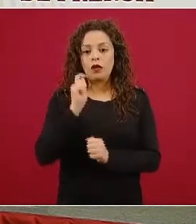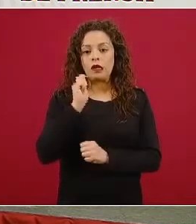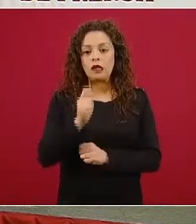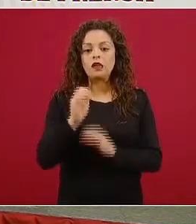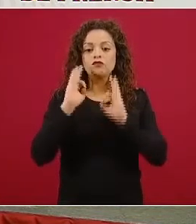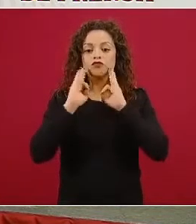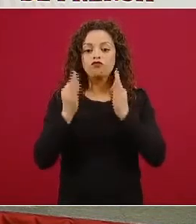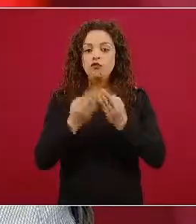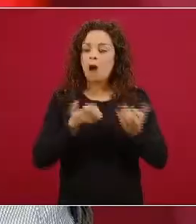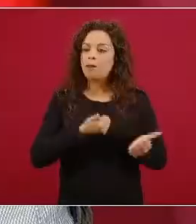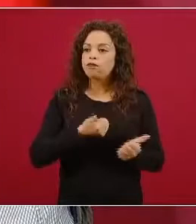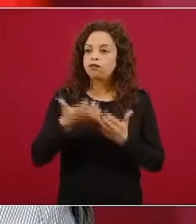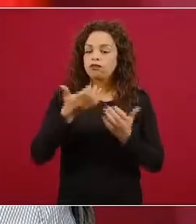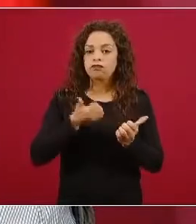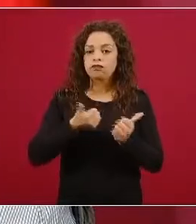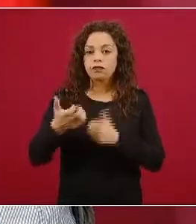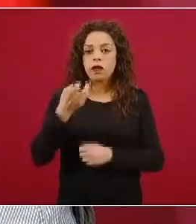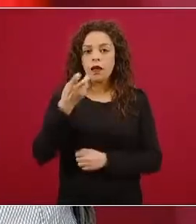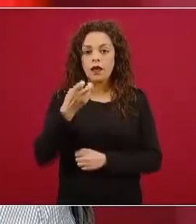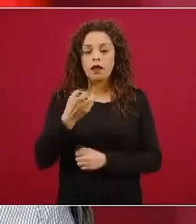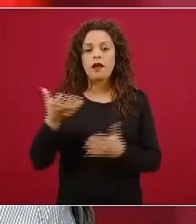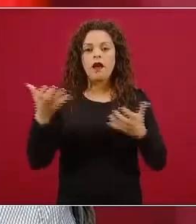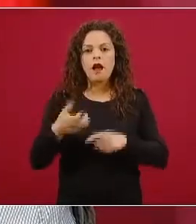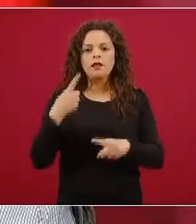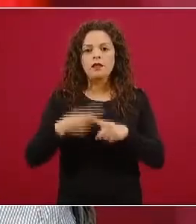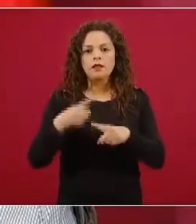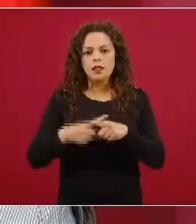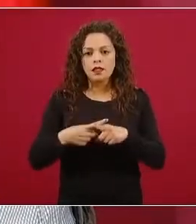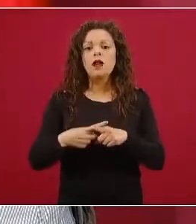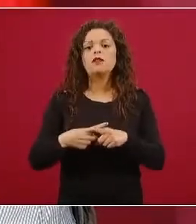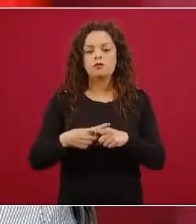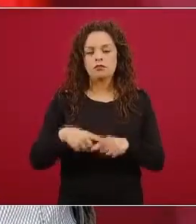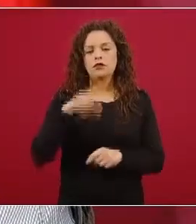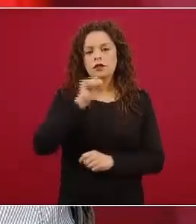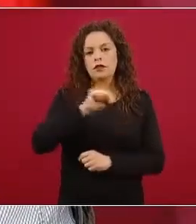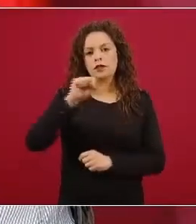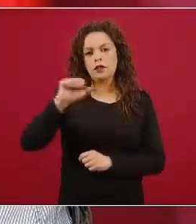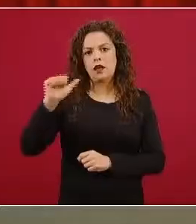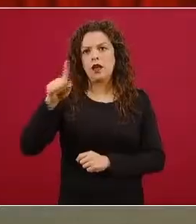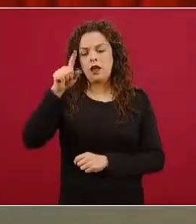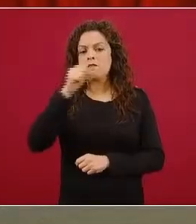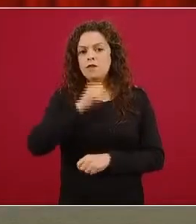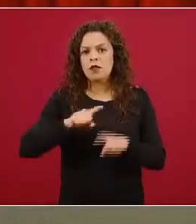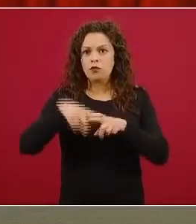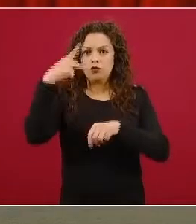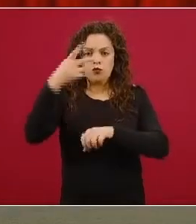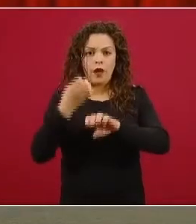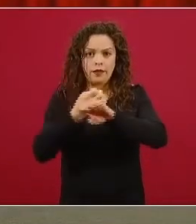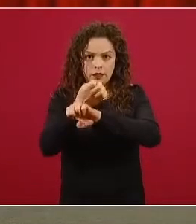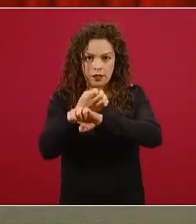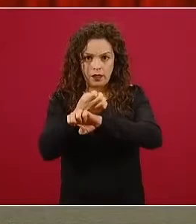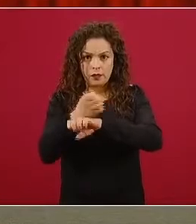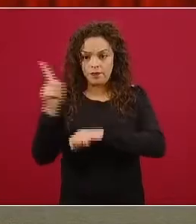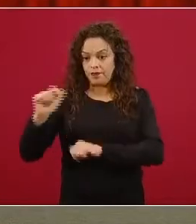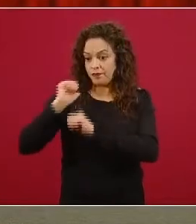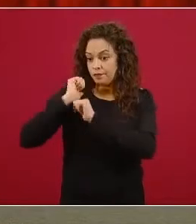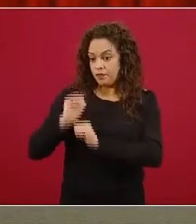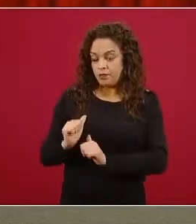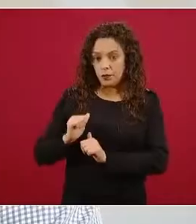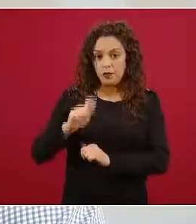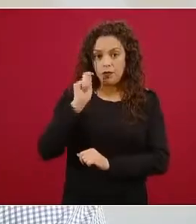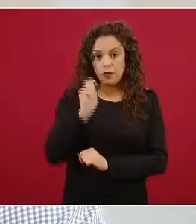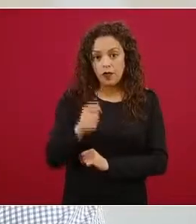que implementa la misma Secretaría de Salud del Estado. Las jurisdicciones sanitarias, que son el nivel